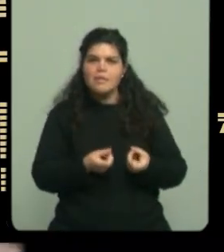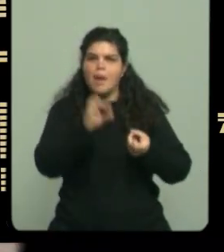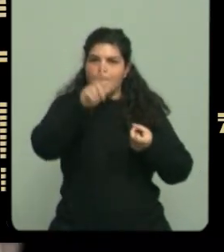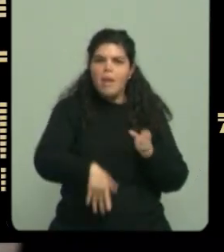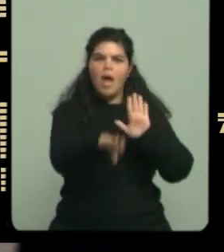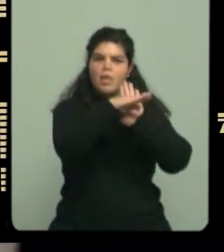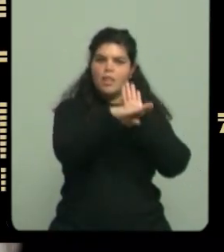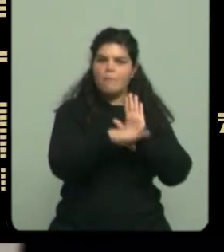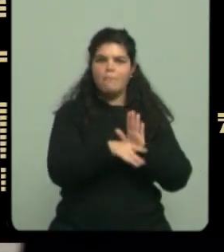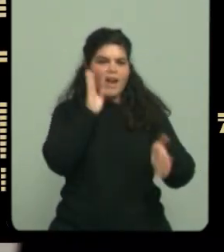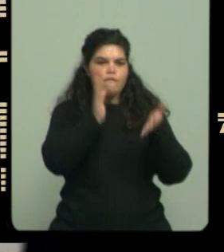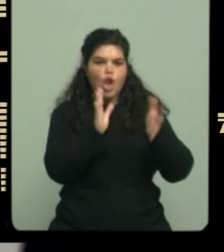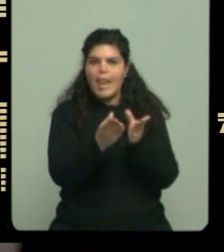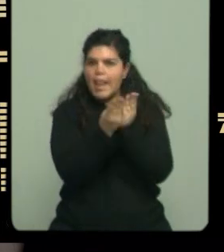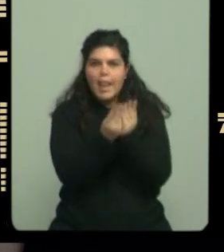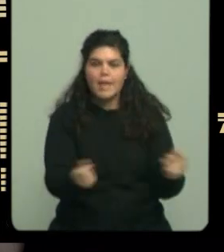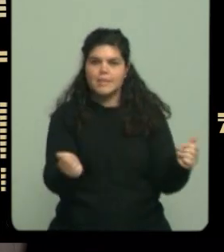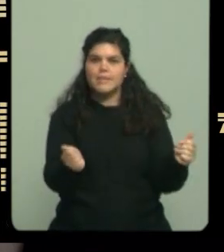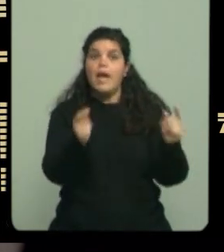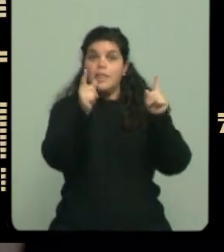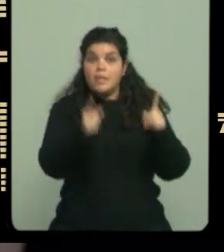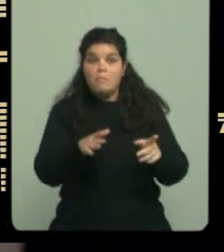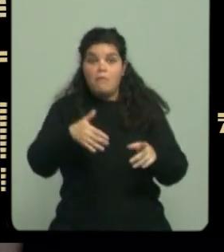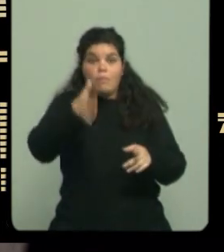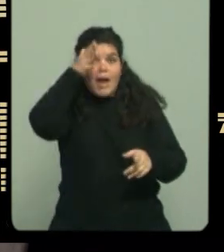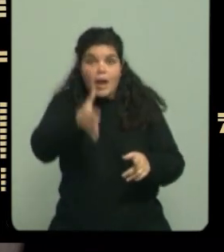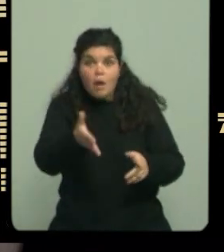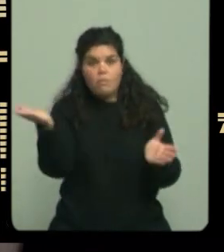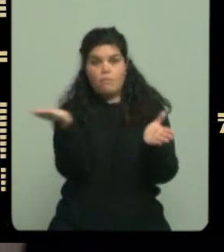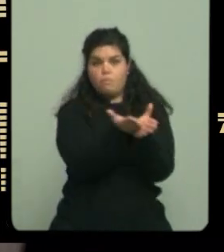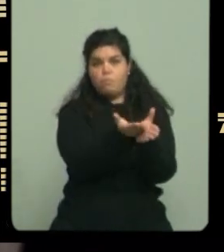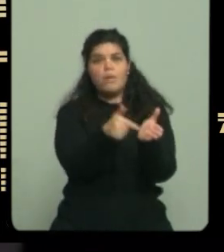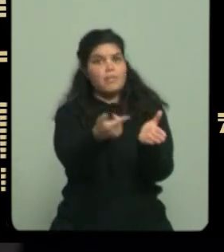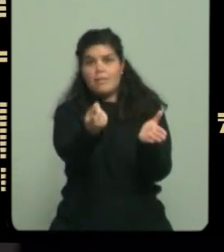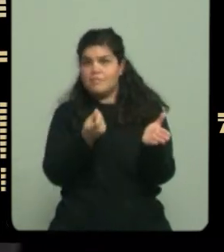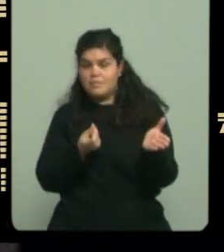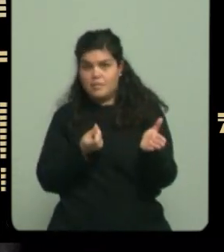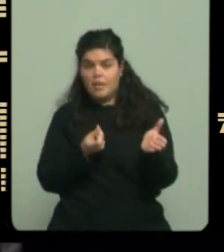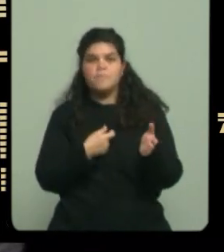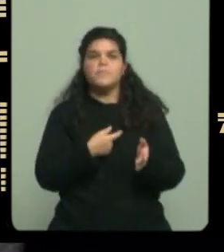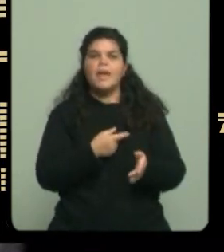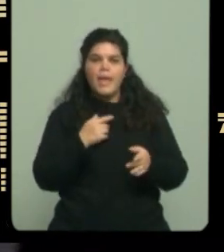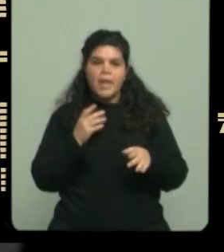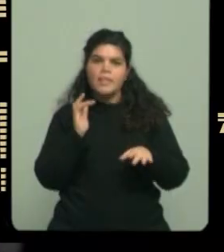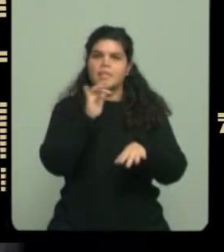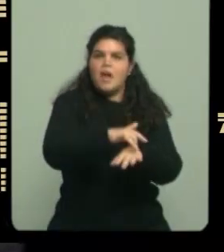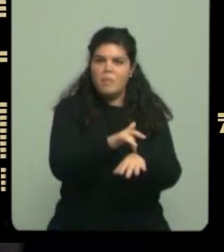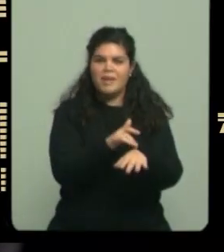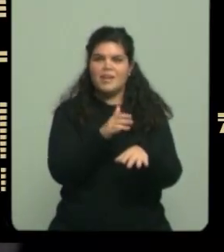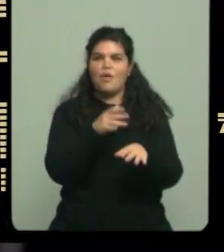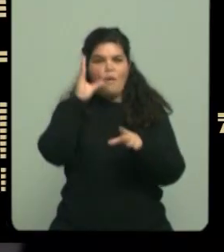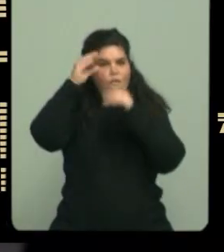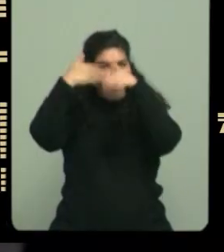para evitarlas y condenar y sancionar en caso que se produzcan. Intervenir, formar y